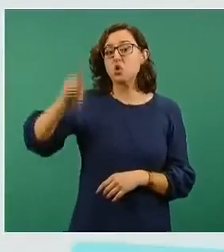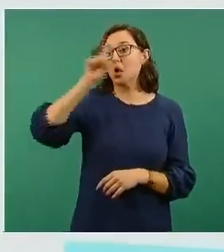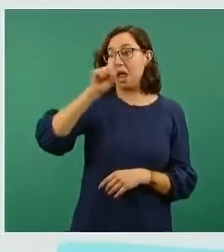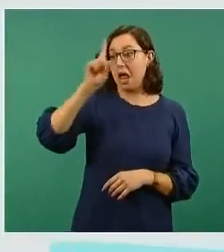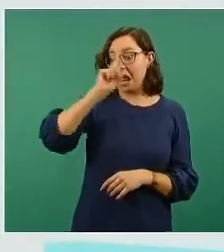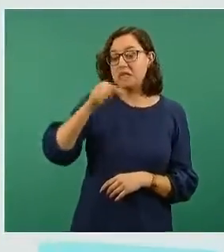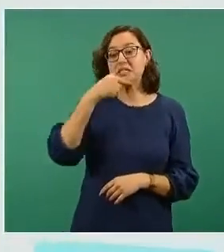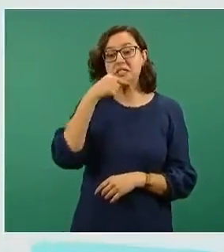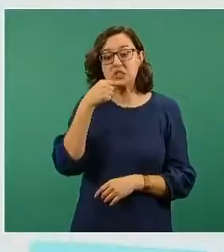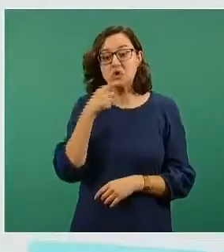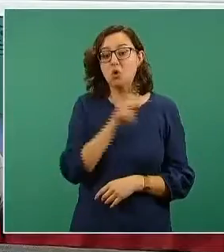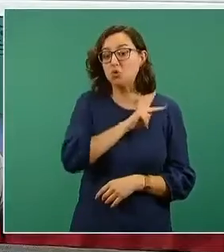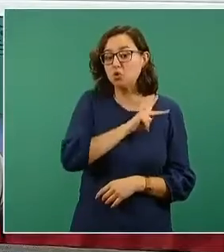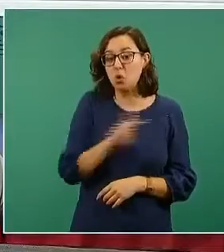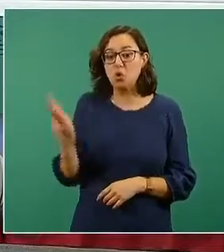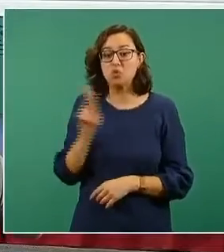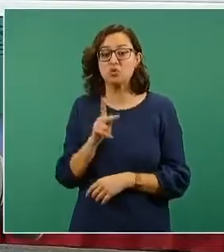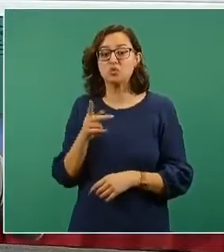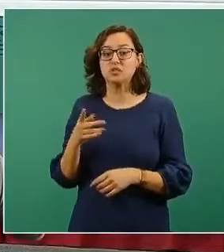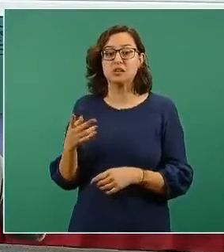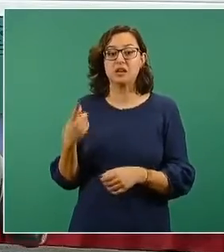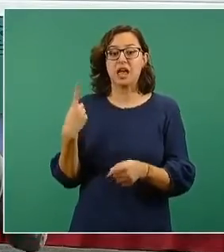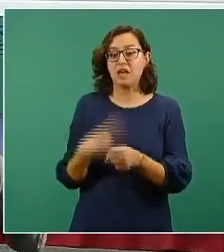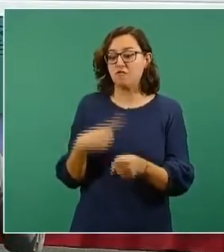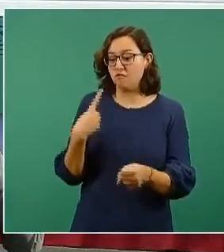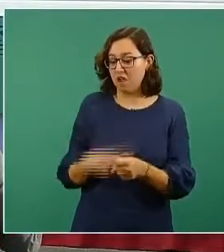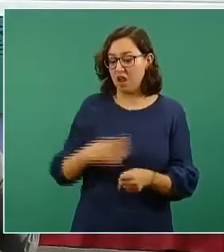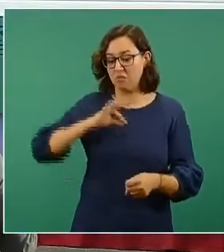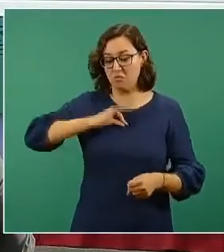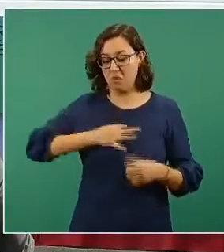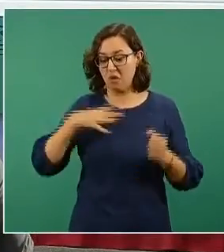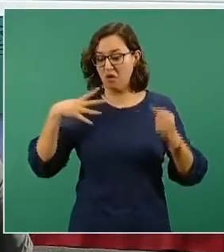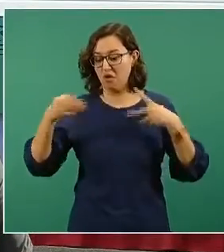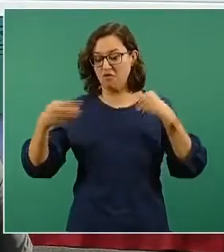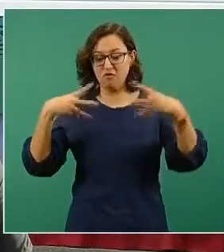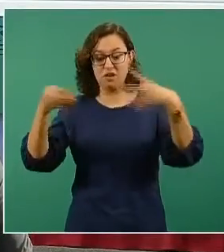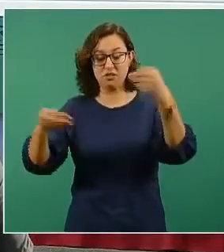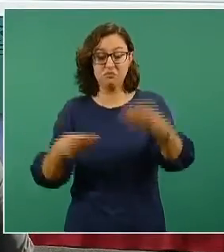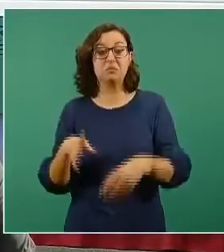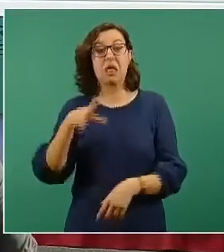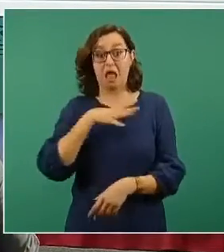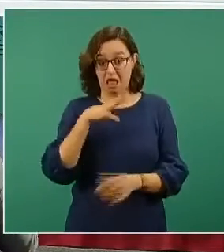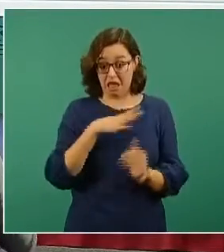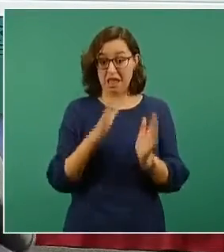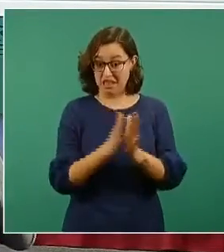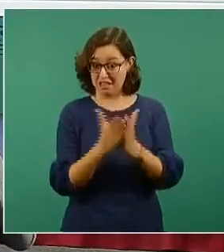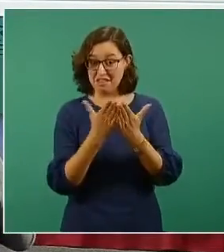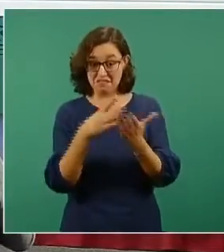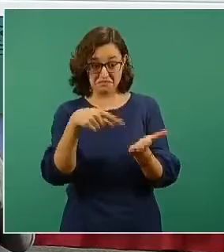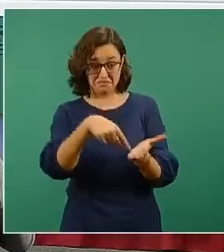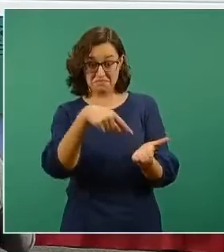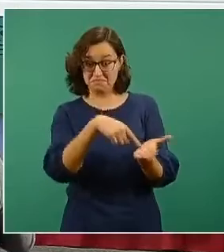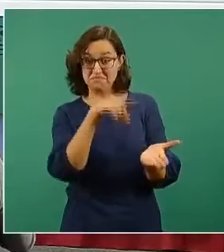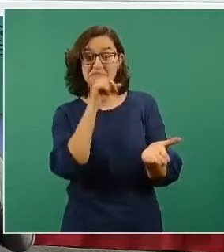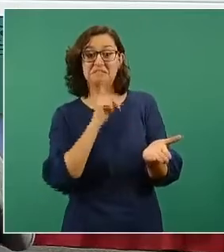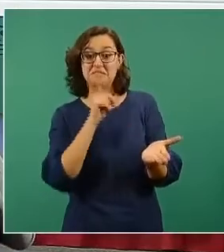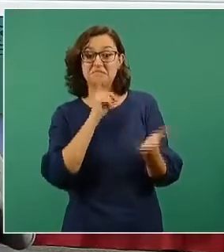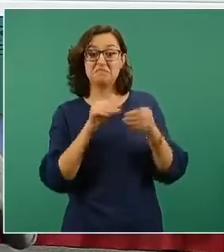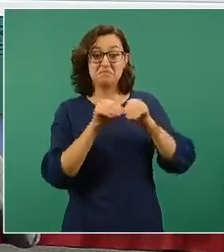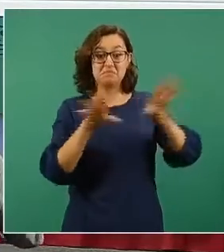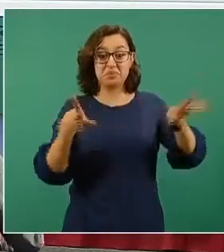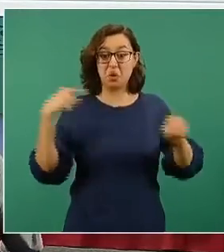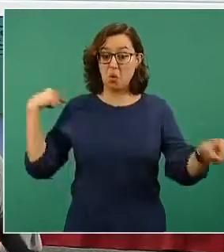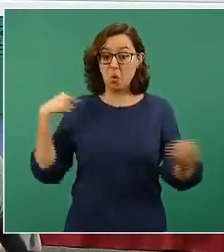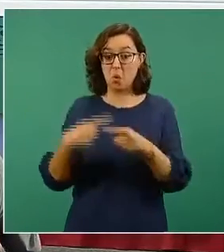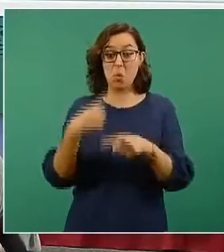infectaran todos antes de cerrarla. Y por allá han aparecido hasta libros difamatorios que tienen esta absurda distorsión. Un año